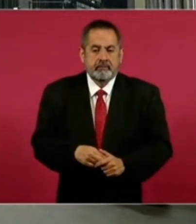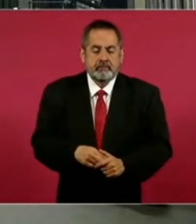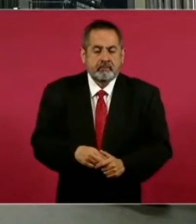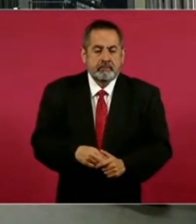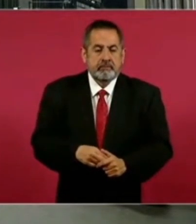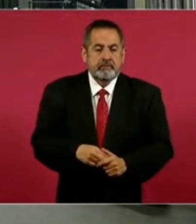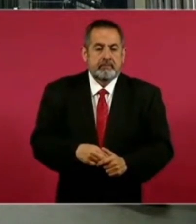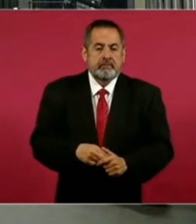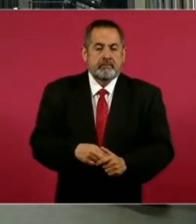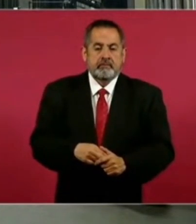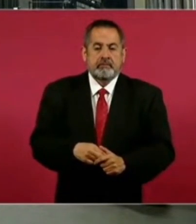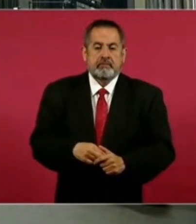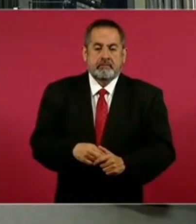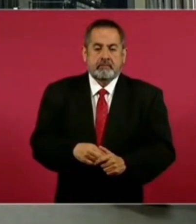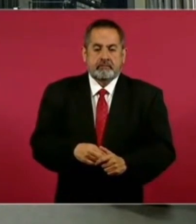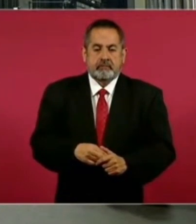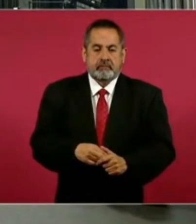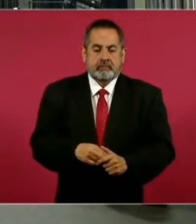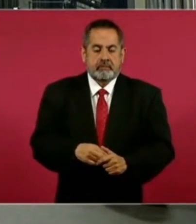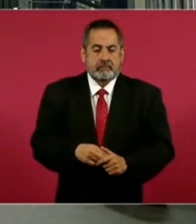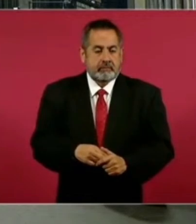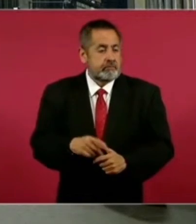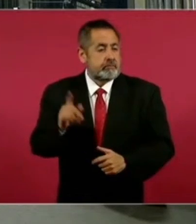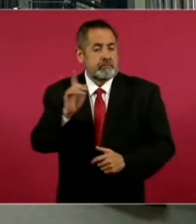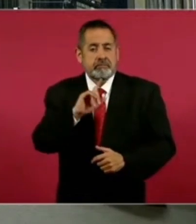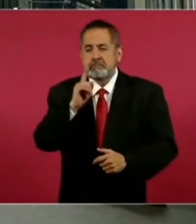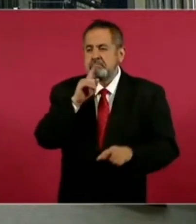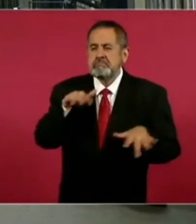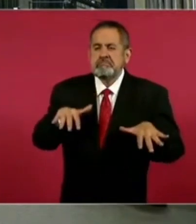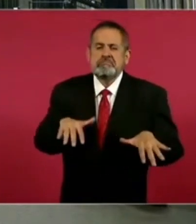uno no hace nada,